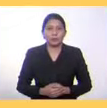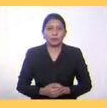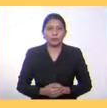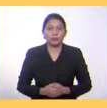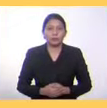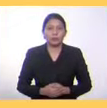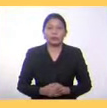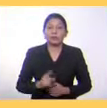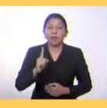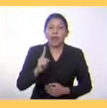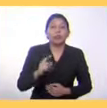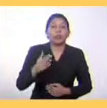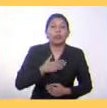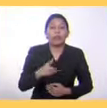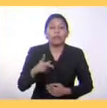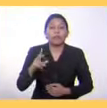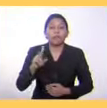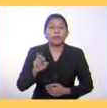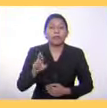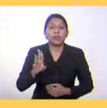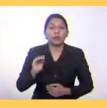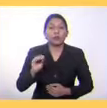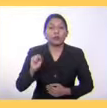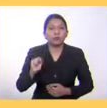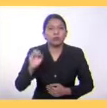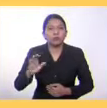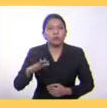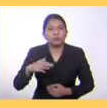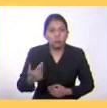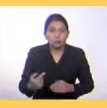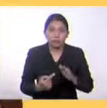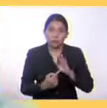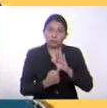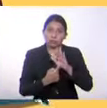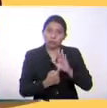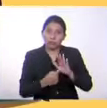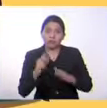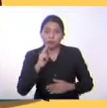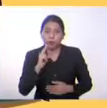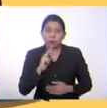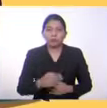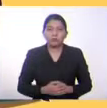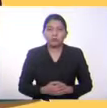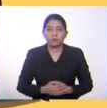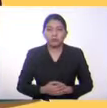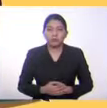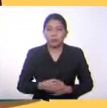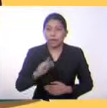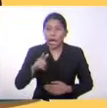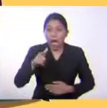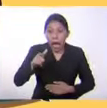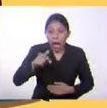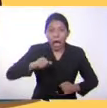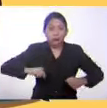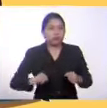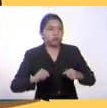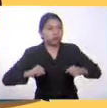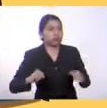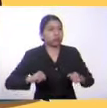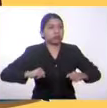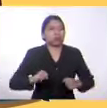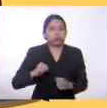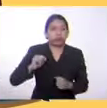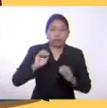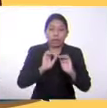Aparecen verbos que expresan acción o movimiento. Ejemplo: entonces pasó la gallina detrás de los niños